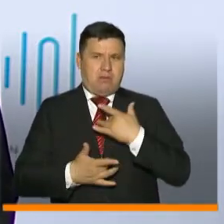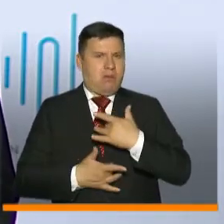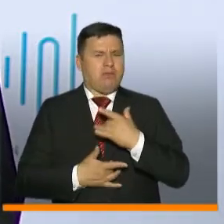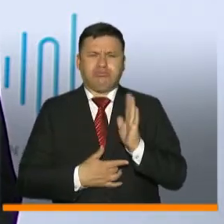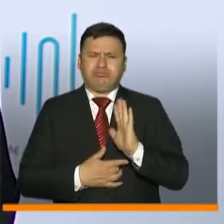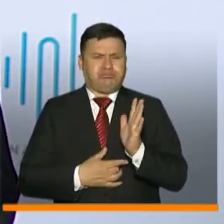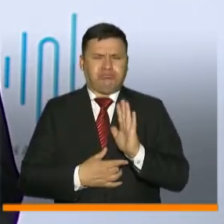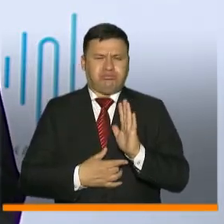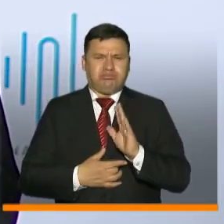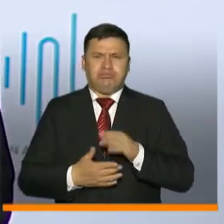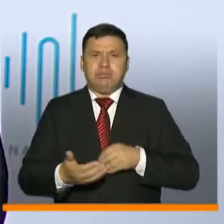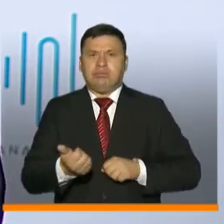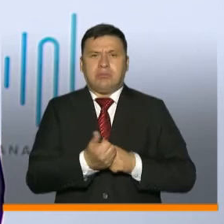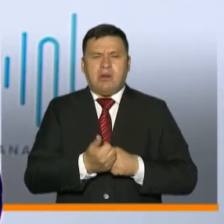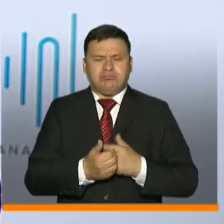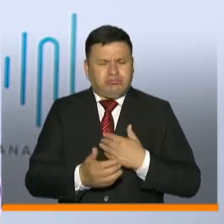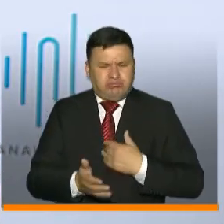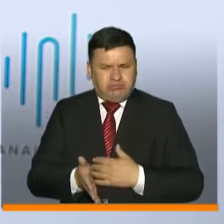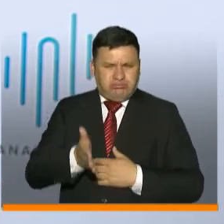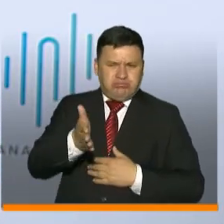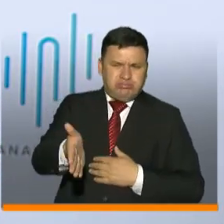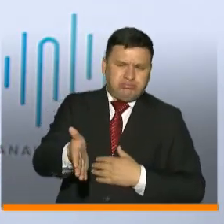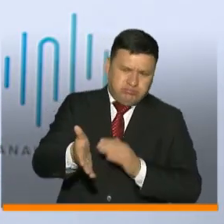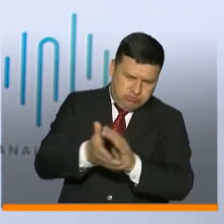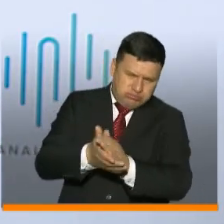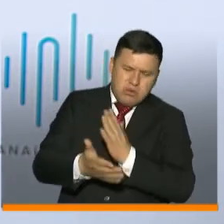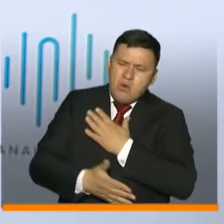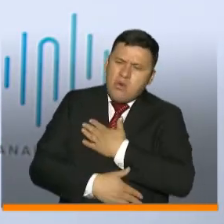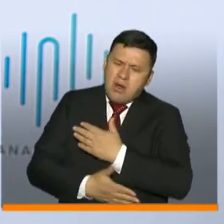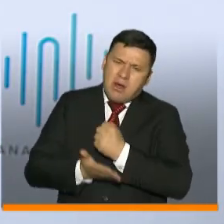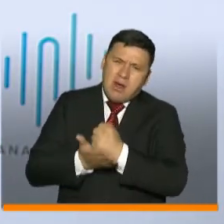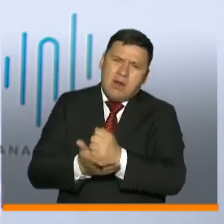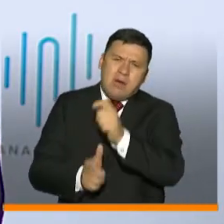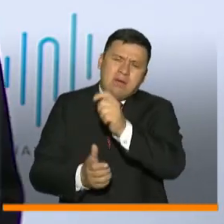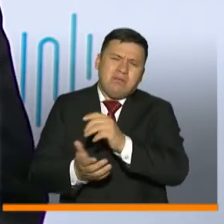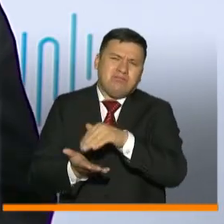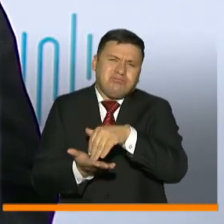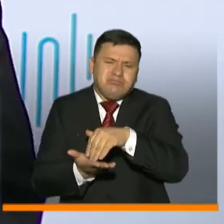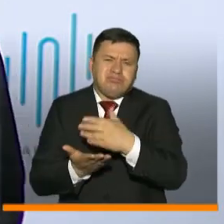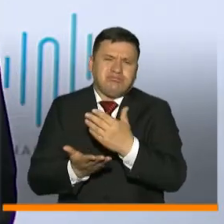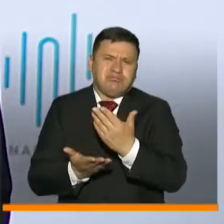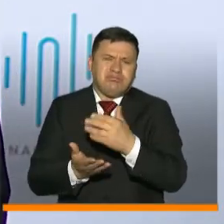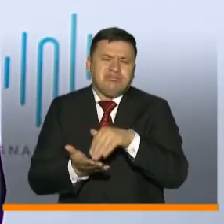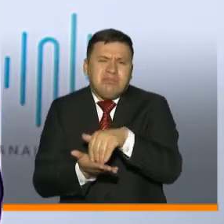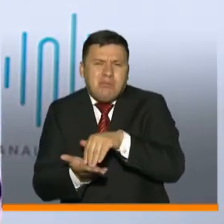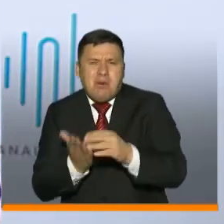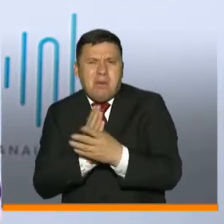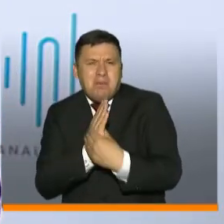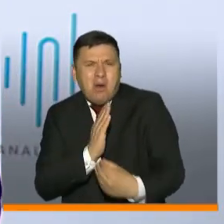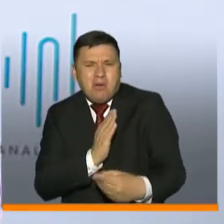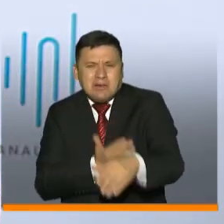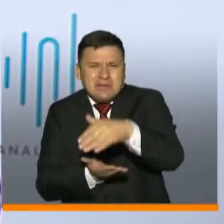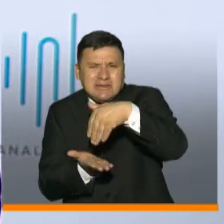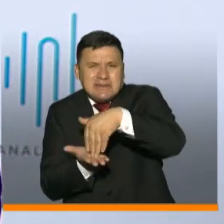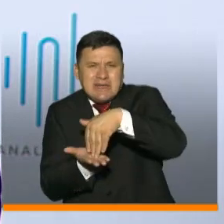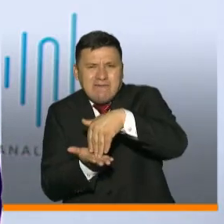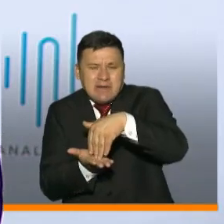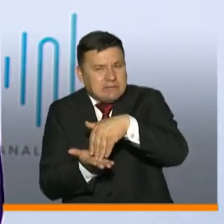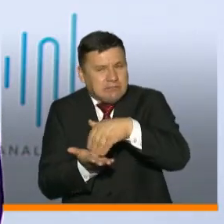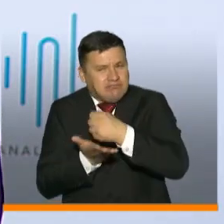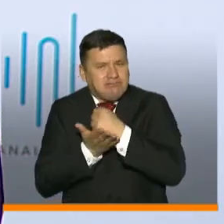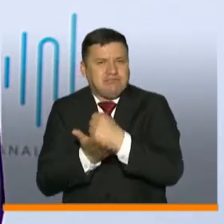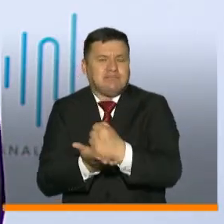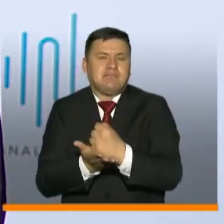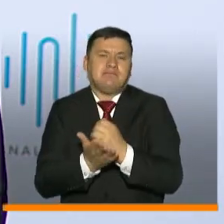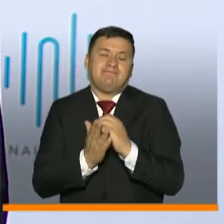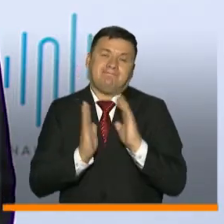donación, extenderle la mano amiga a las poblaciones más vulnerables y necesitadas de nuestro país.